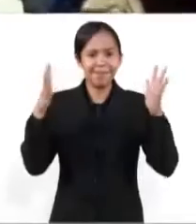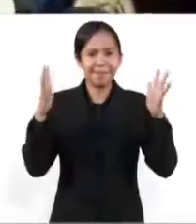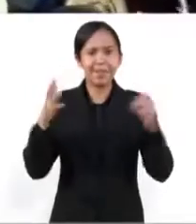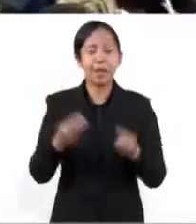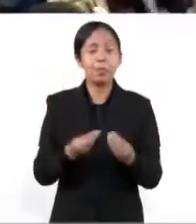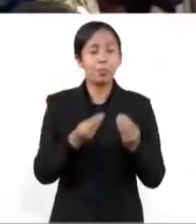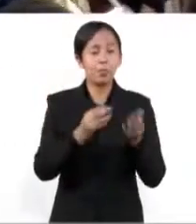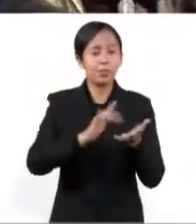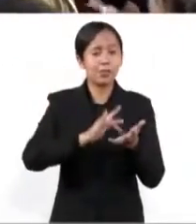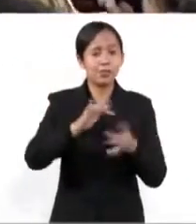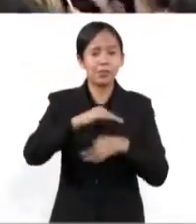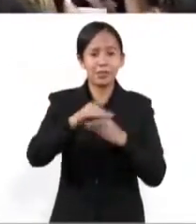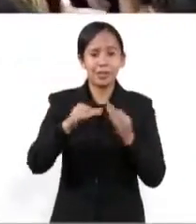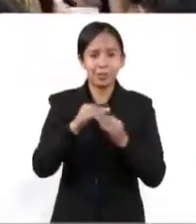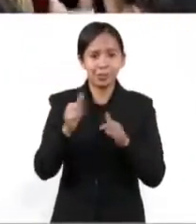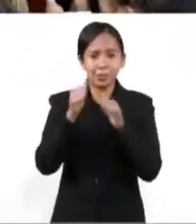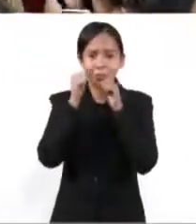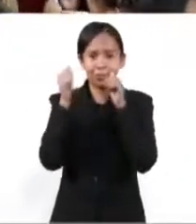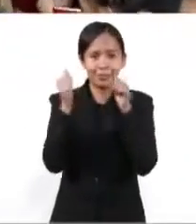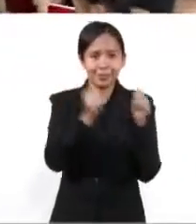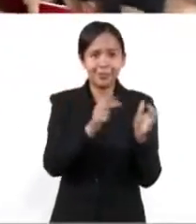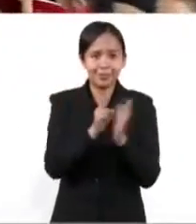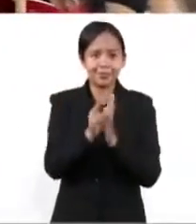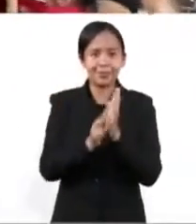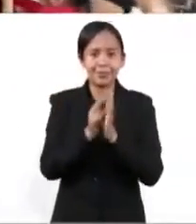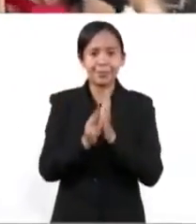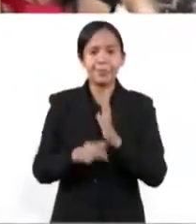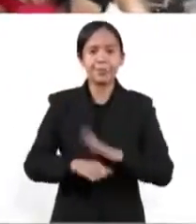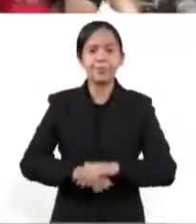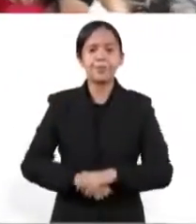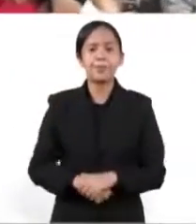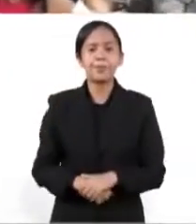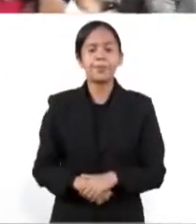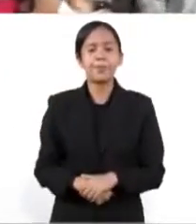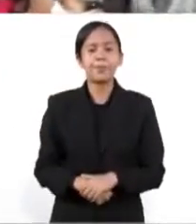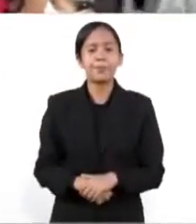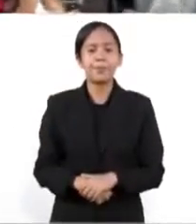Muchas gracias a todas y todos por su atención.